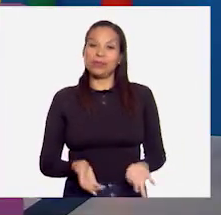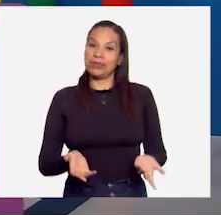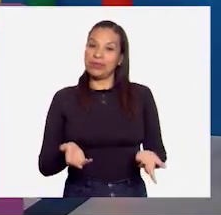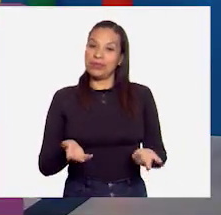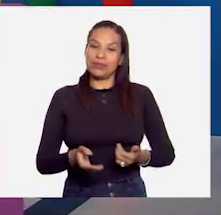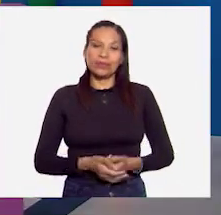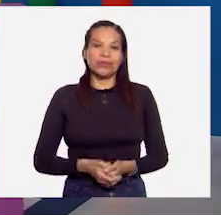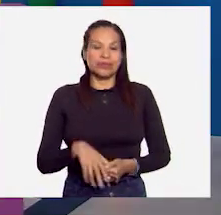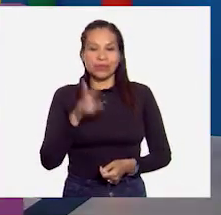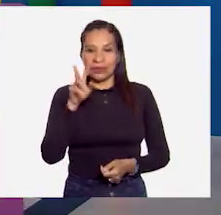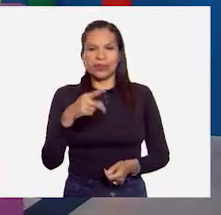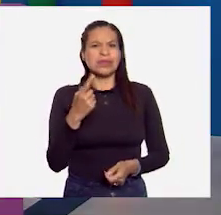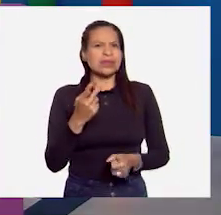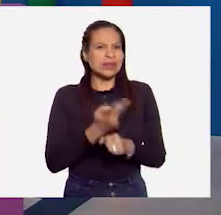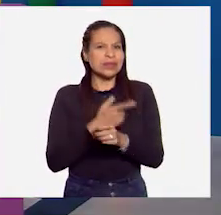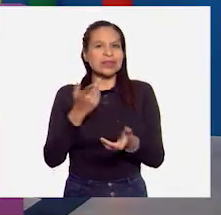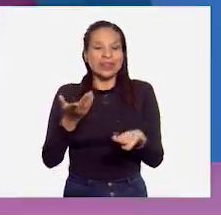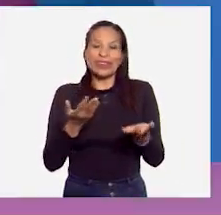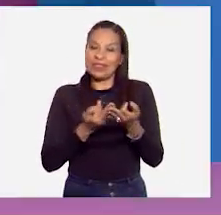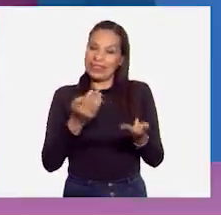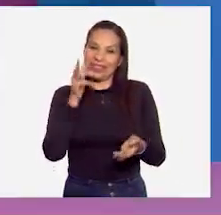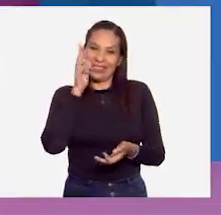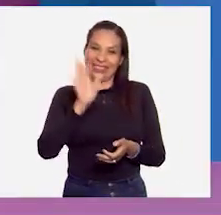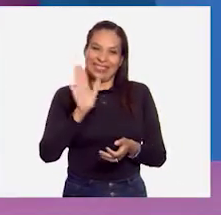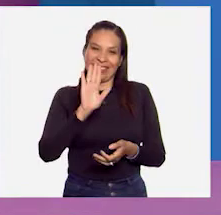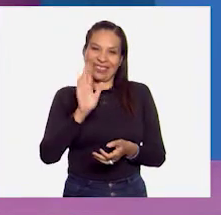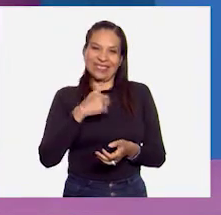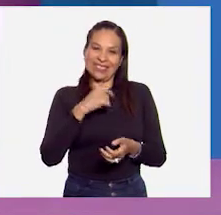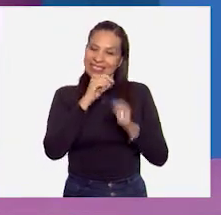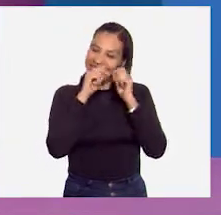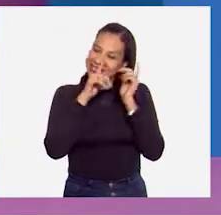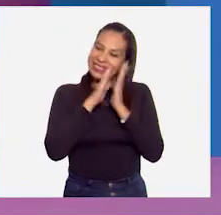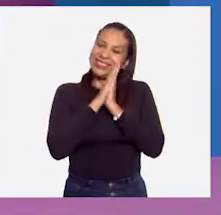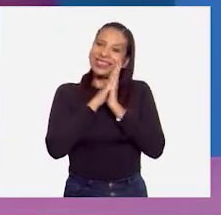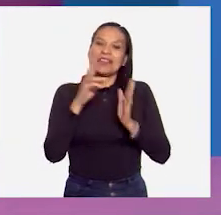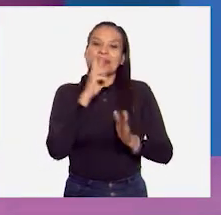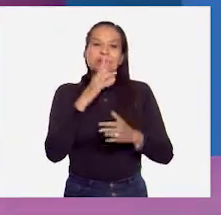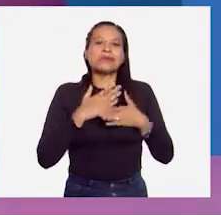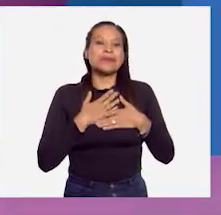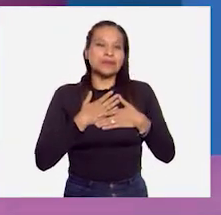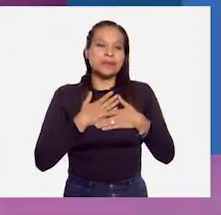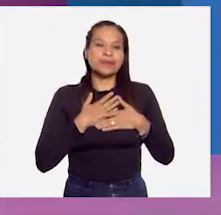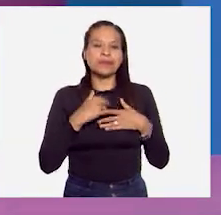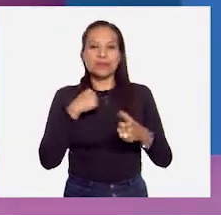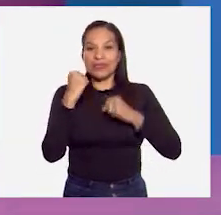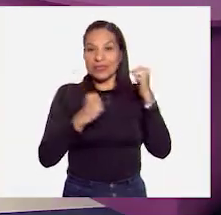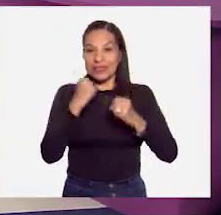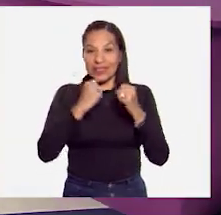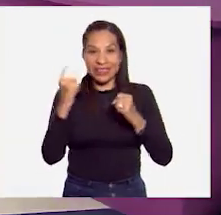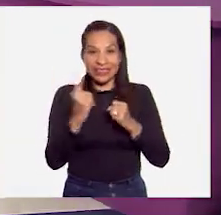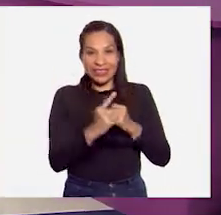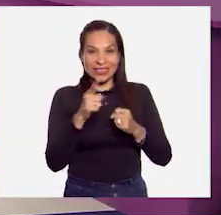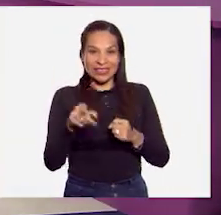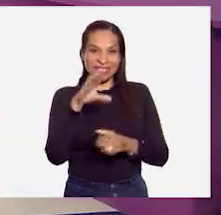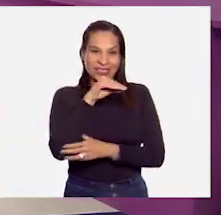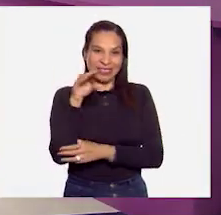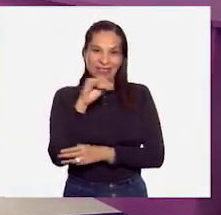Ay, ¿qué tal? Hola. Ay, déjenme respirar tantito. Ay, venías hola. Corriendo, Tony.